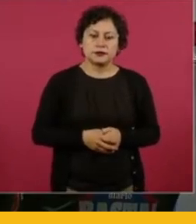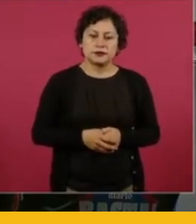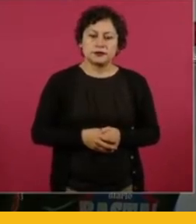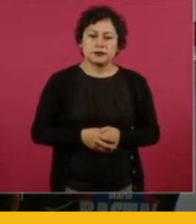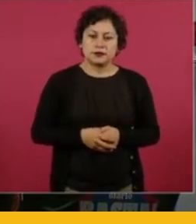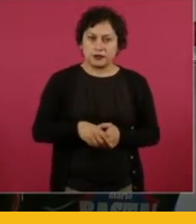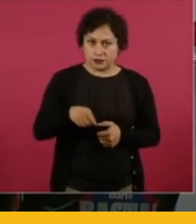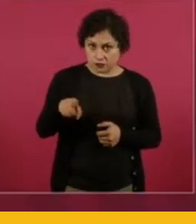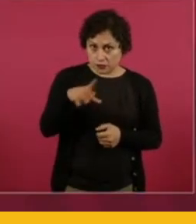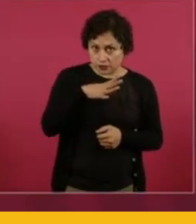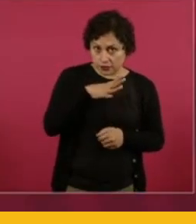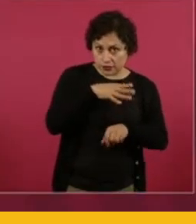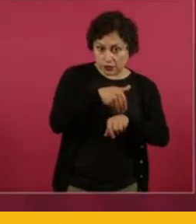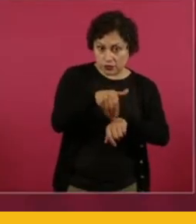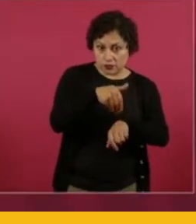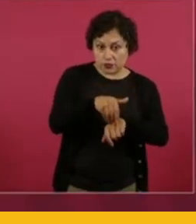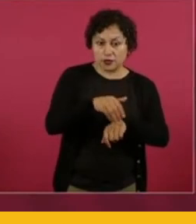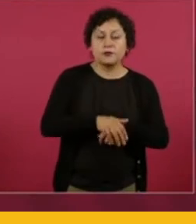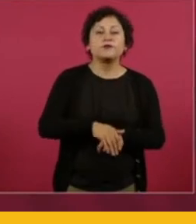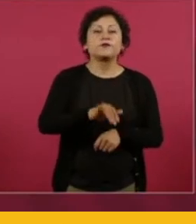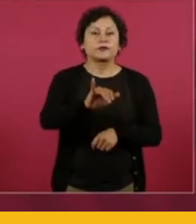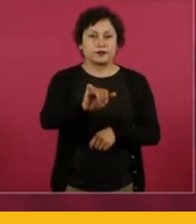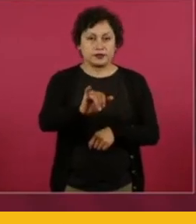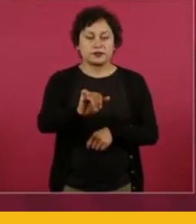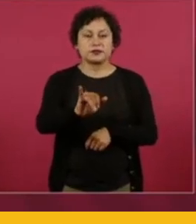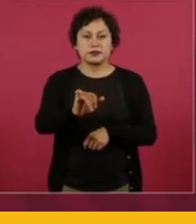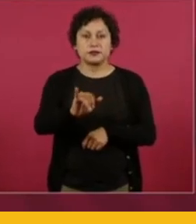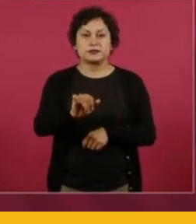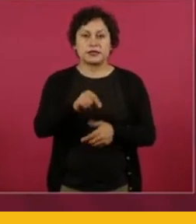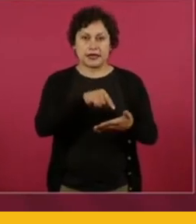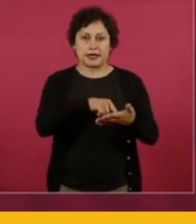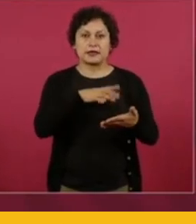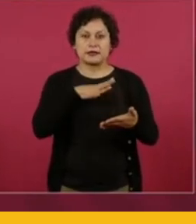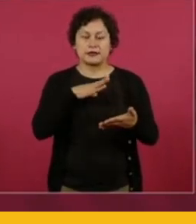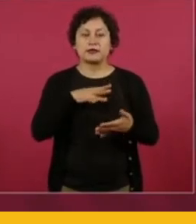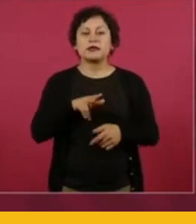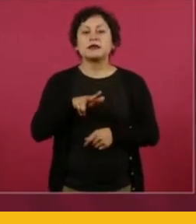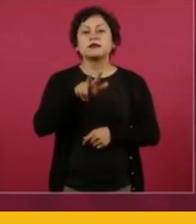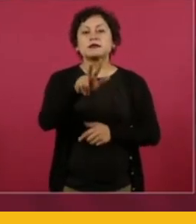Sí, presidente, lo tenemos actualizado. Es